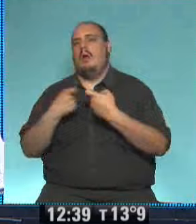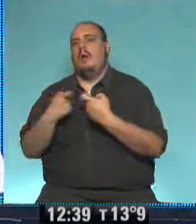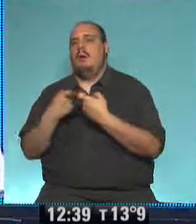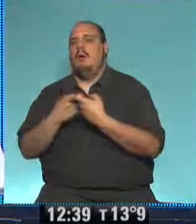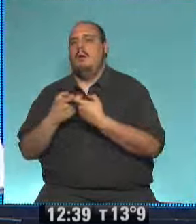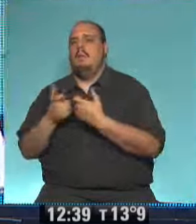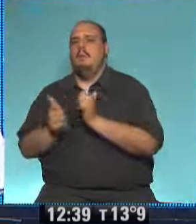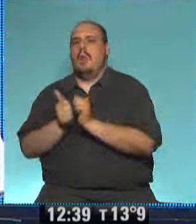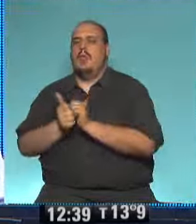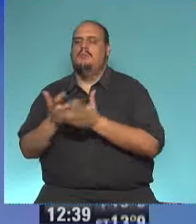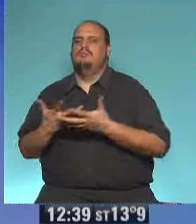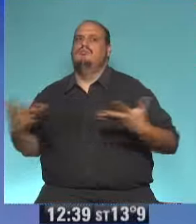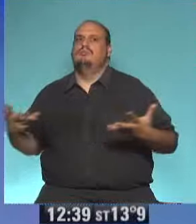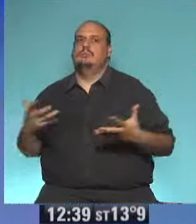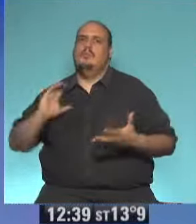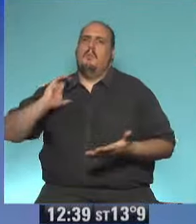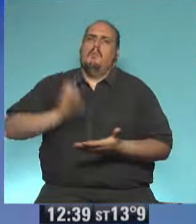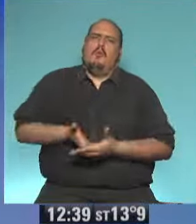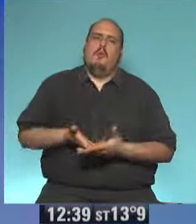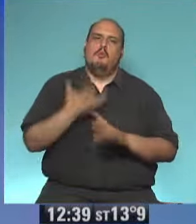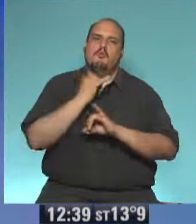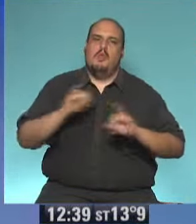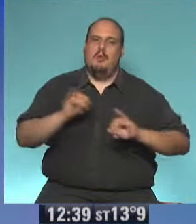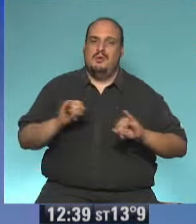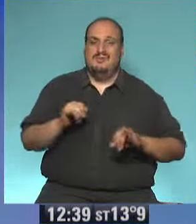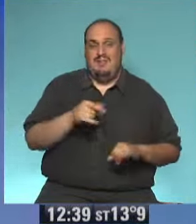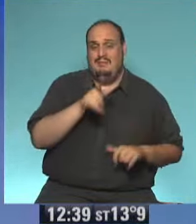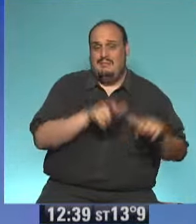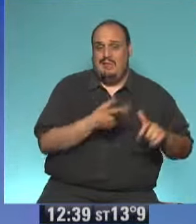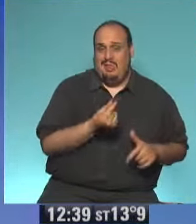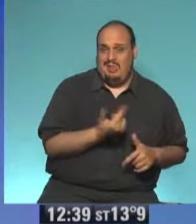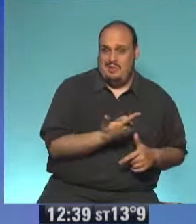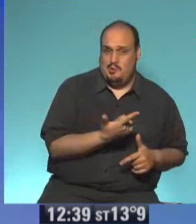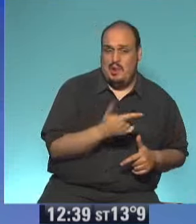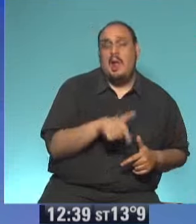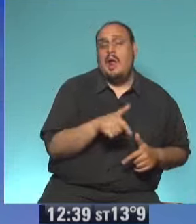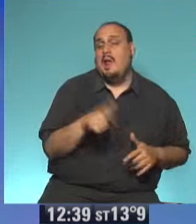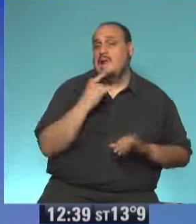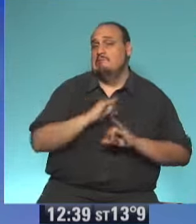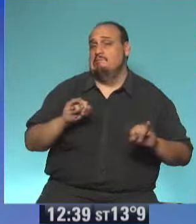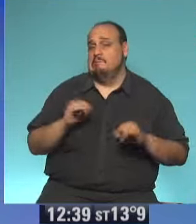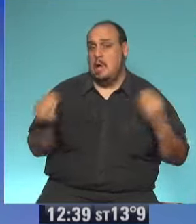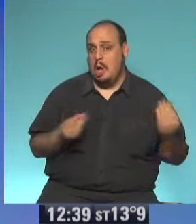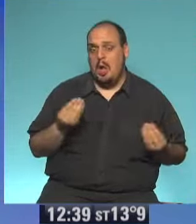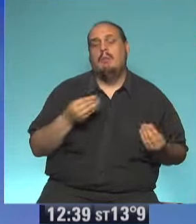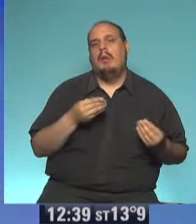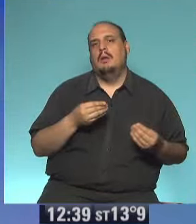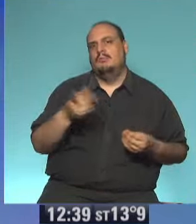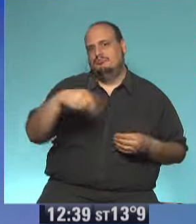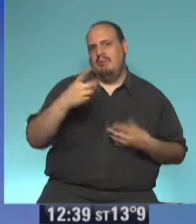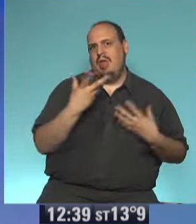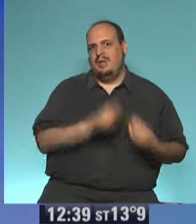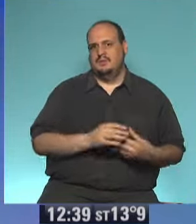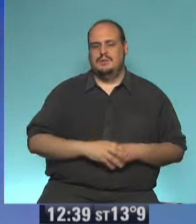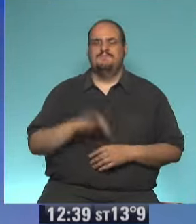que no puede hacerlo, ¿cómo compite? Entonces, ustedes colaboran con esa parte. Sí, la distribución de uh-huh. alimentos